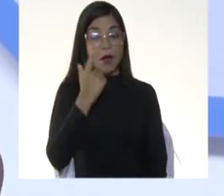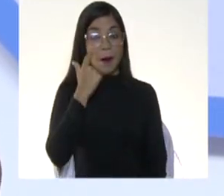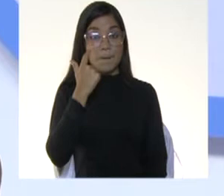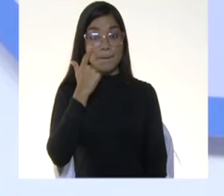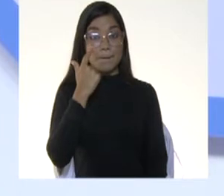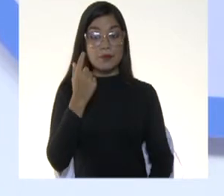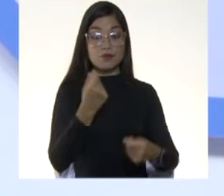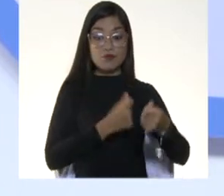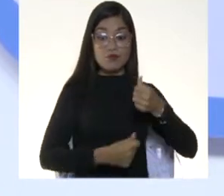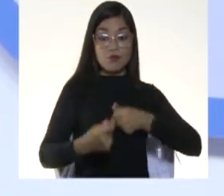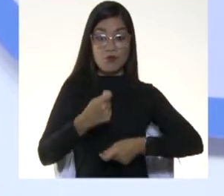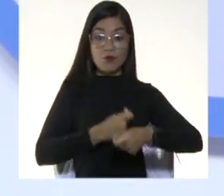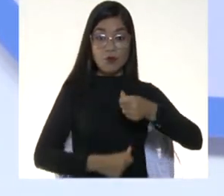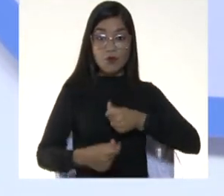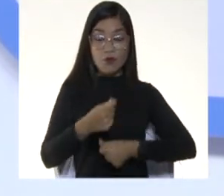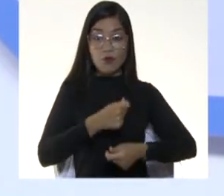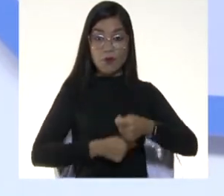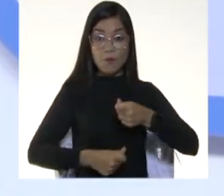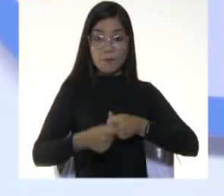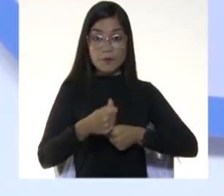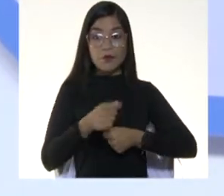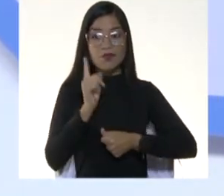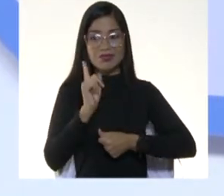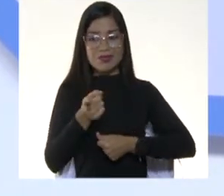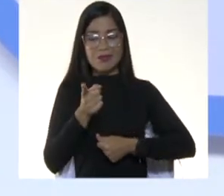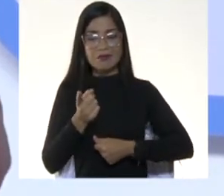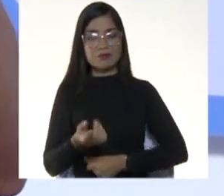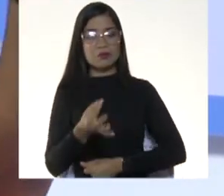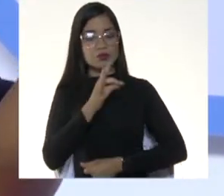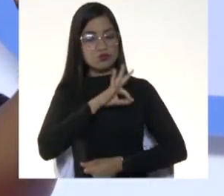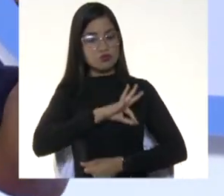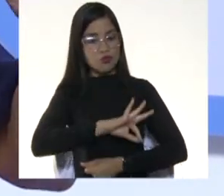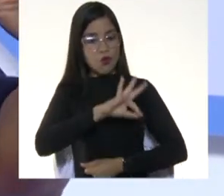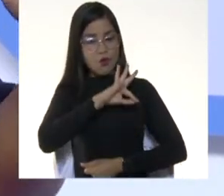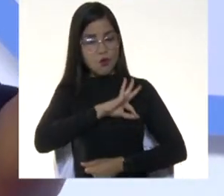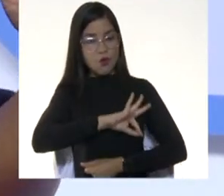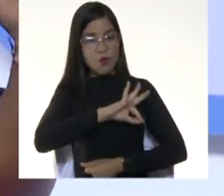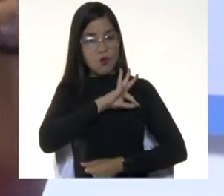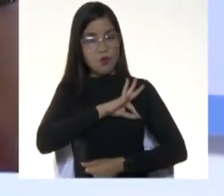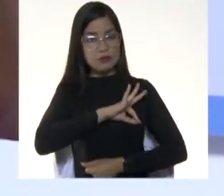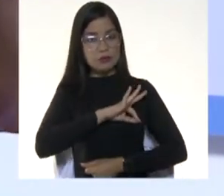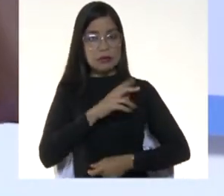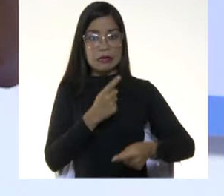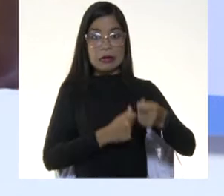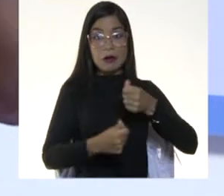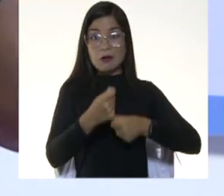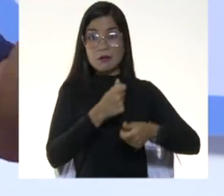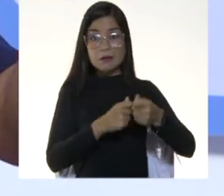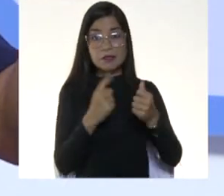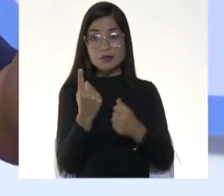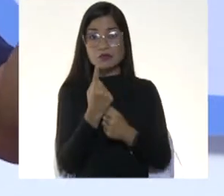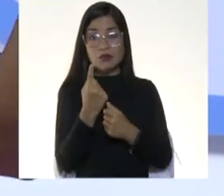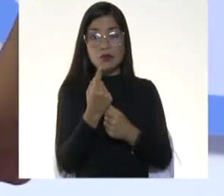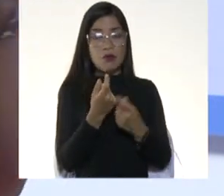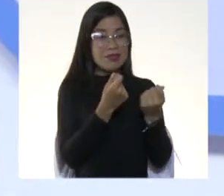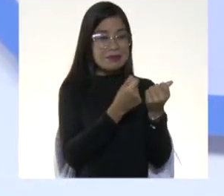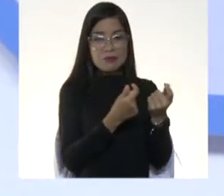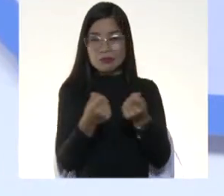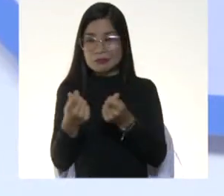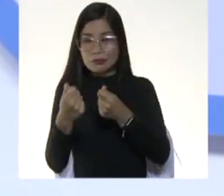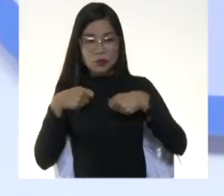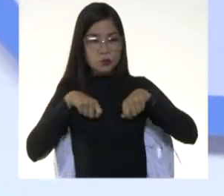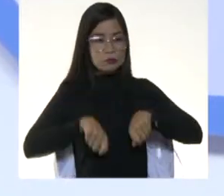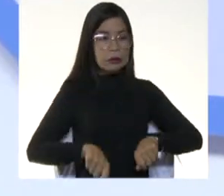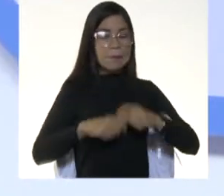lo económico parte de un concepto social. Es decir, la economía no se puede seguir viendo como, bueno, ganancia o pérdida. Tengo que